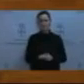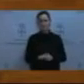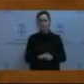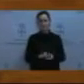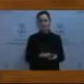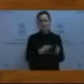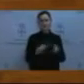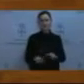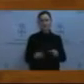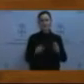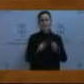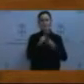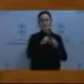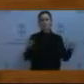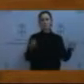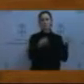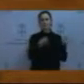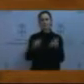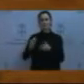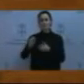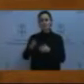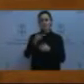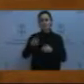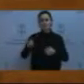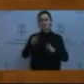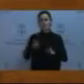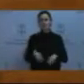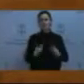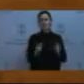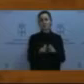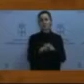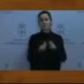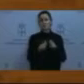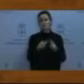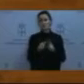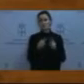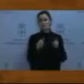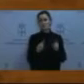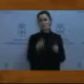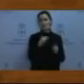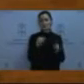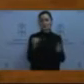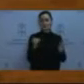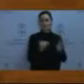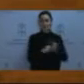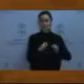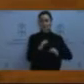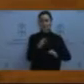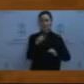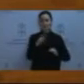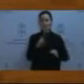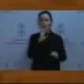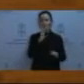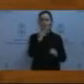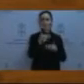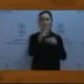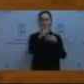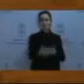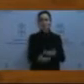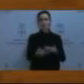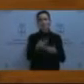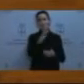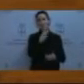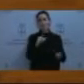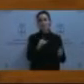al año en 600 euros y en 3.000 euros en los 5 años que contempla la ley. Insisto,